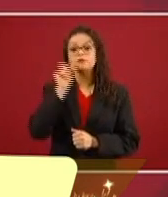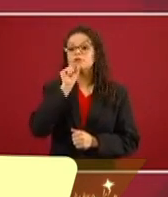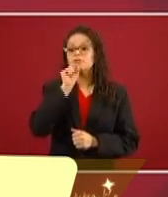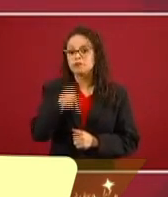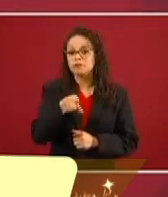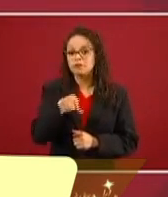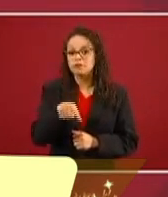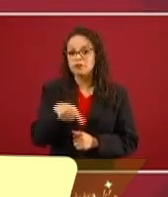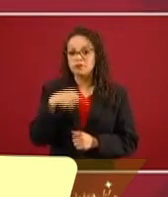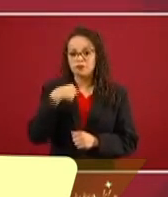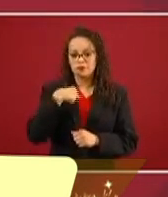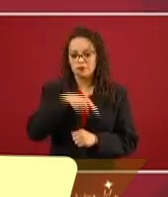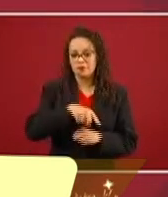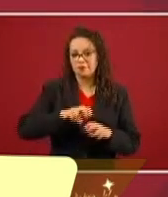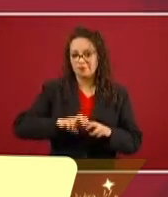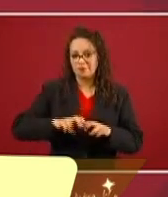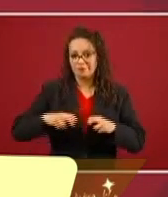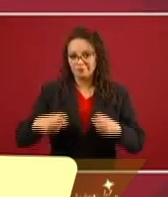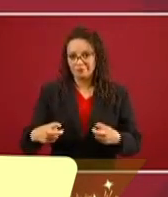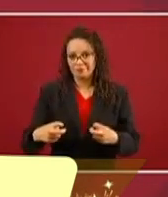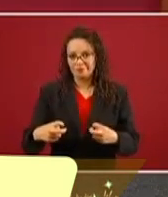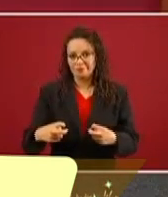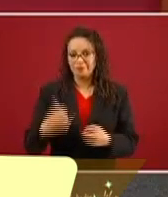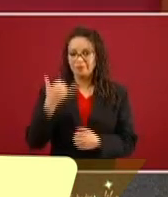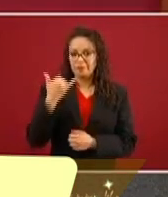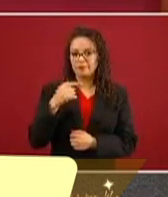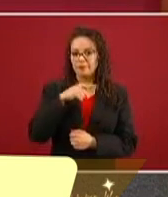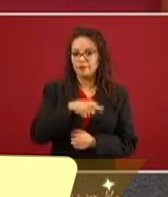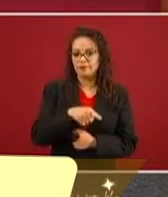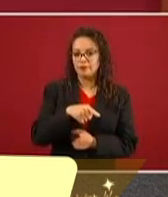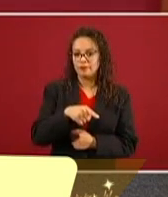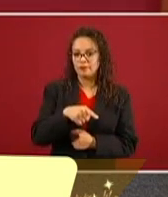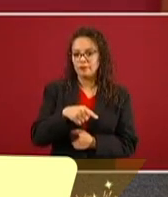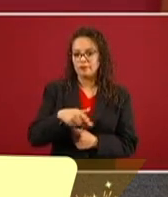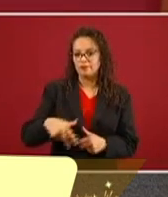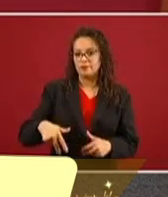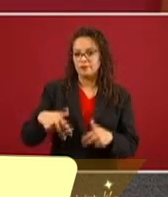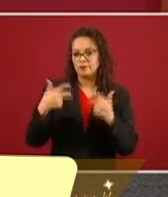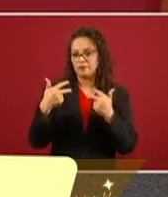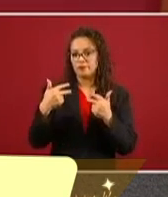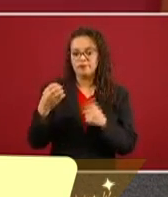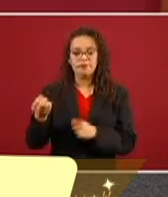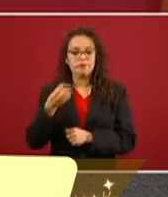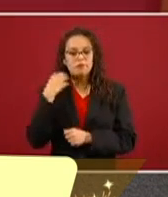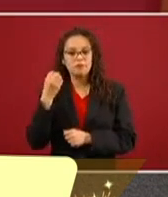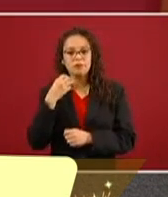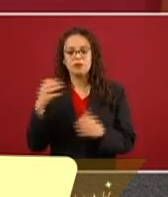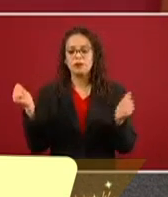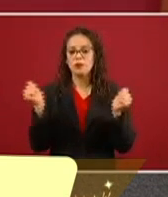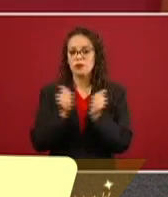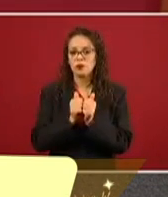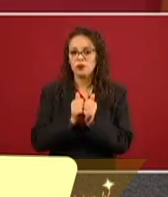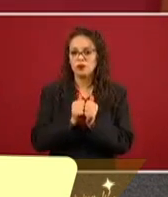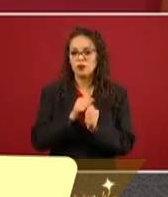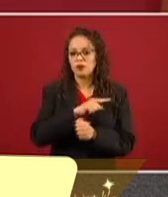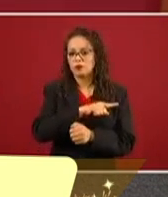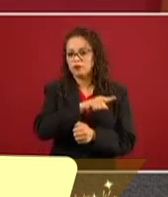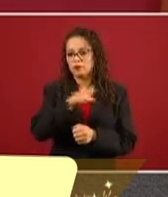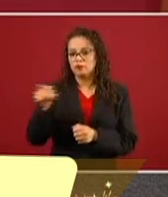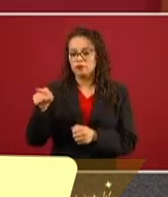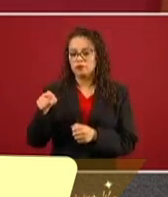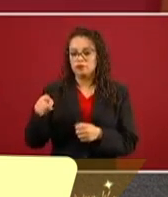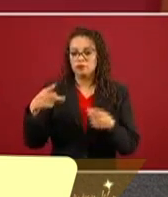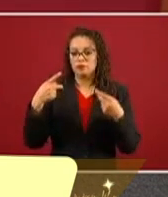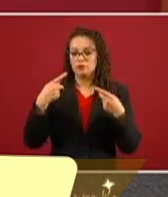términos que no hay ruptura con el sector empresarial sin embargo que hay algunas diferencias sobre todo porque los empresarios